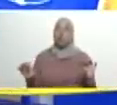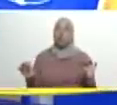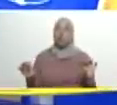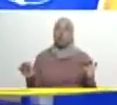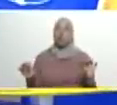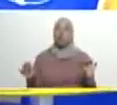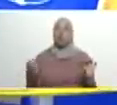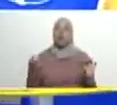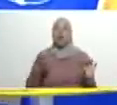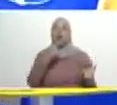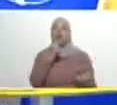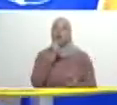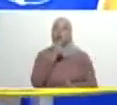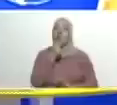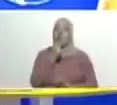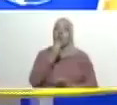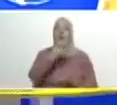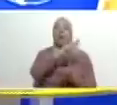bilingüe.